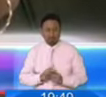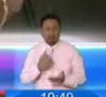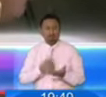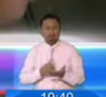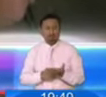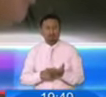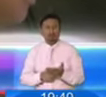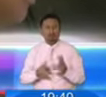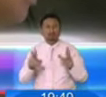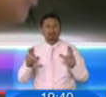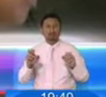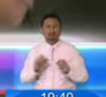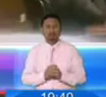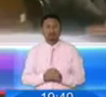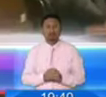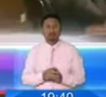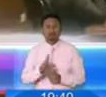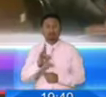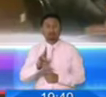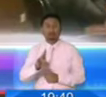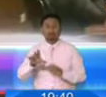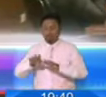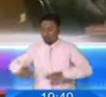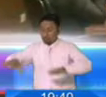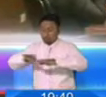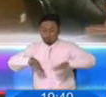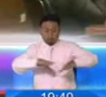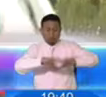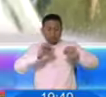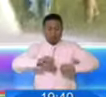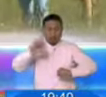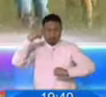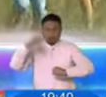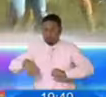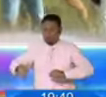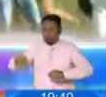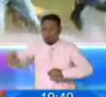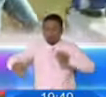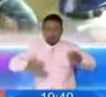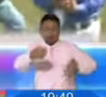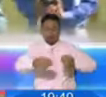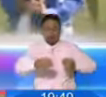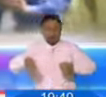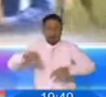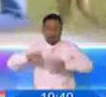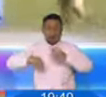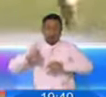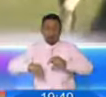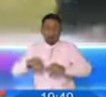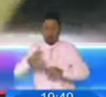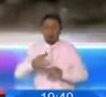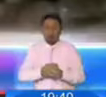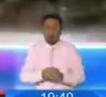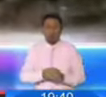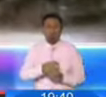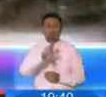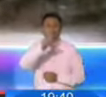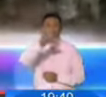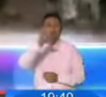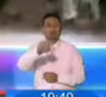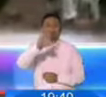análisis en el que se determinó que 7 predios más serán entregados al gobierno, en donde se podrán construir alrededor de